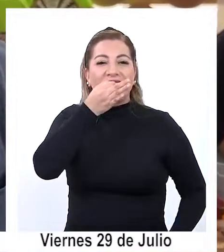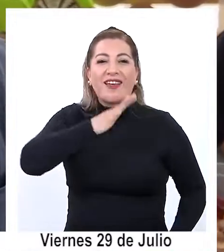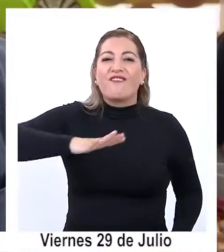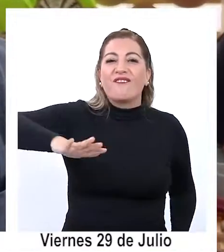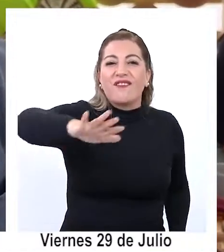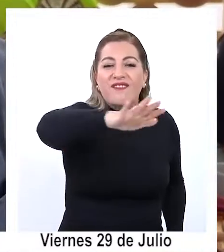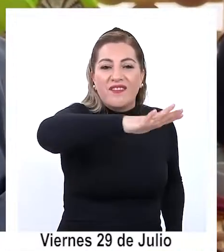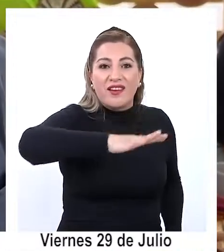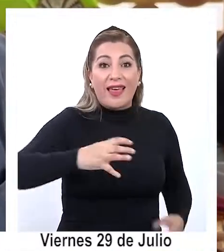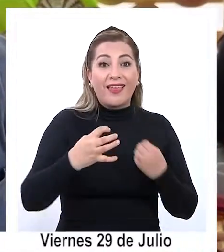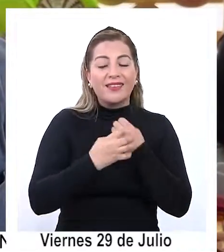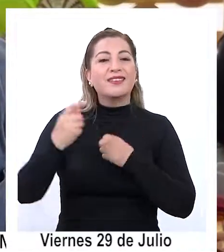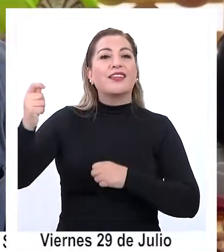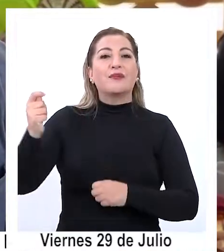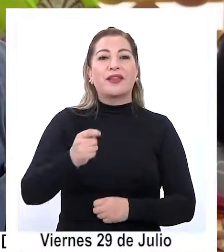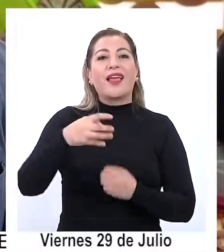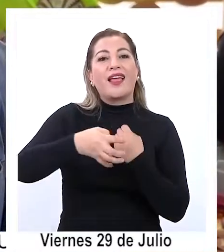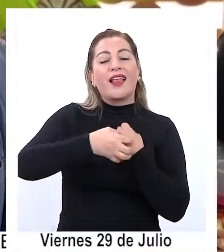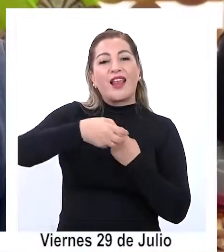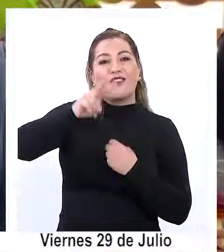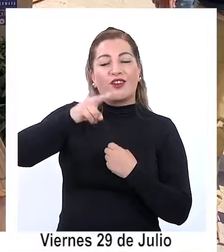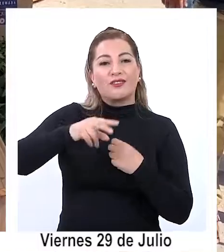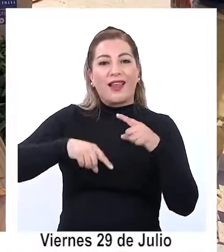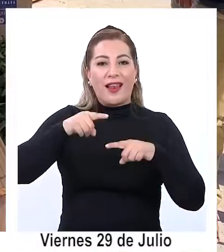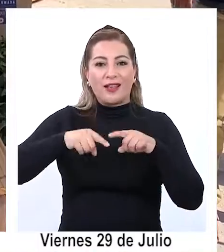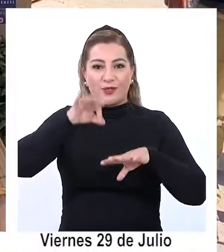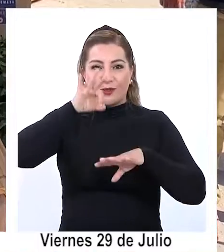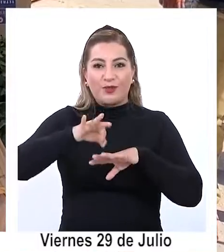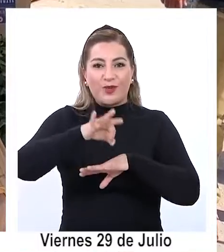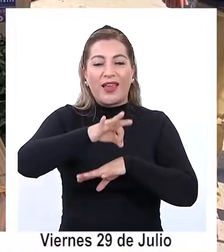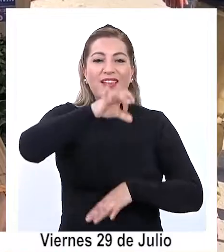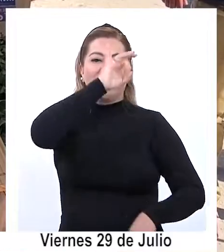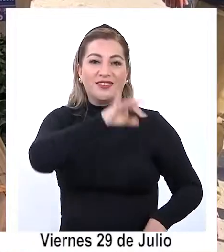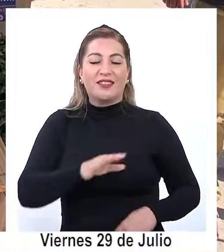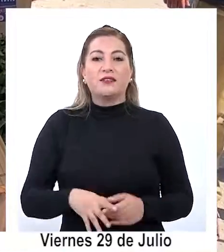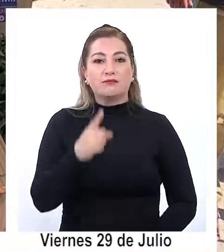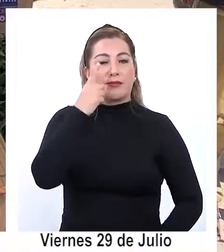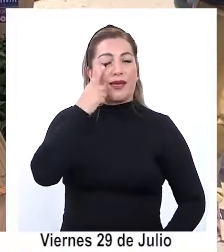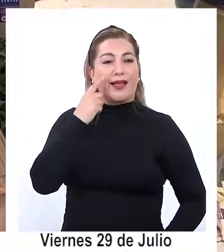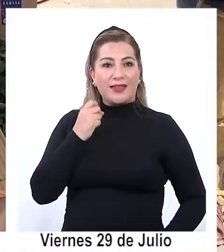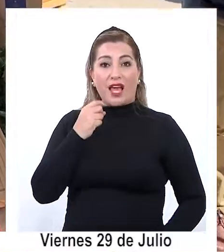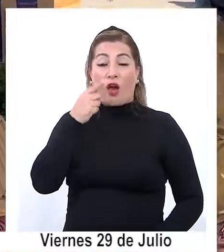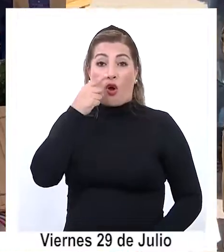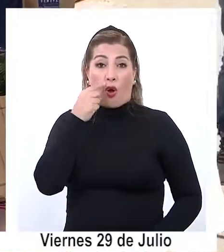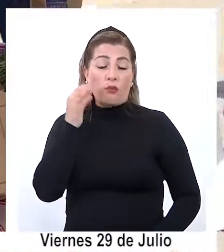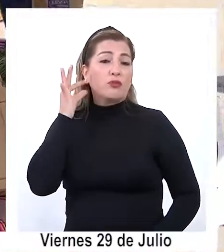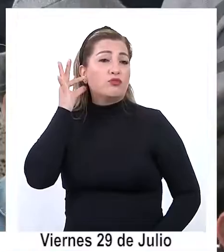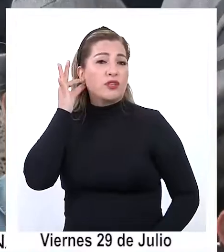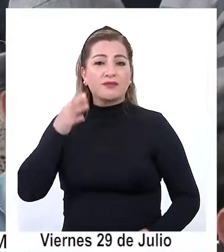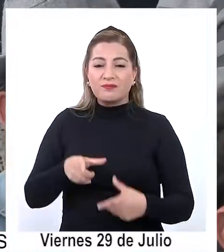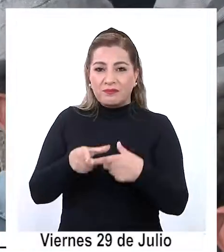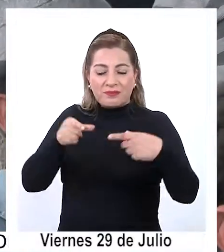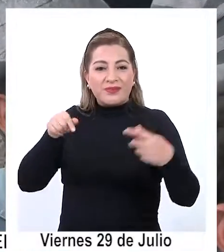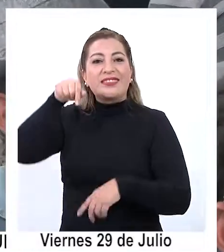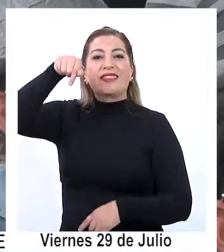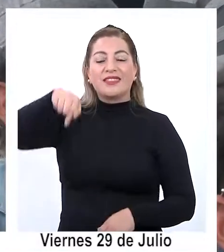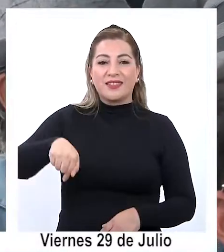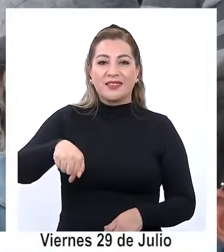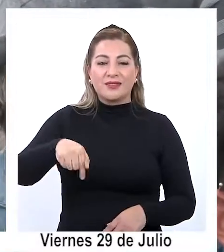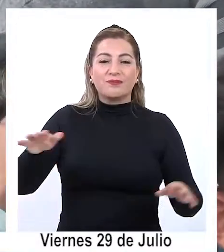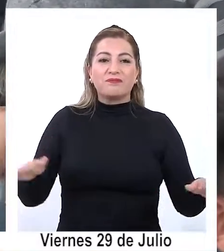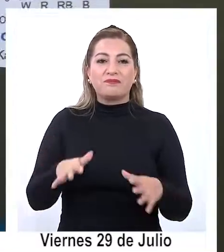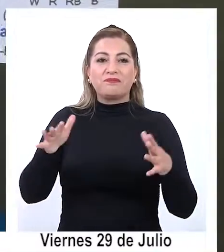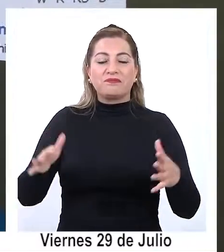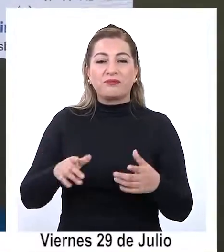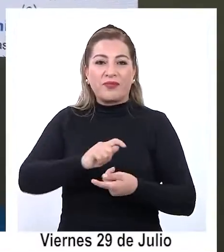y que esta Tarapacá sea el norte de la agricultura en Chile. El Día Nacional de las Campesinas y los Campesinos conmemora la